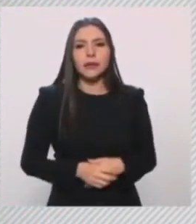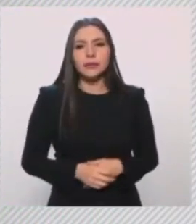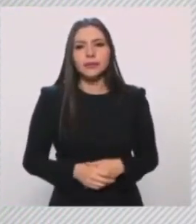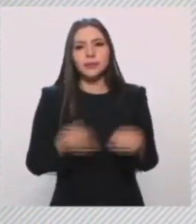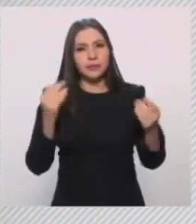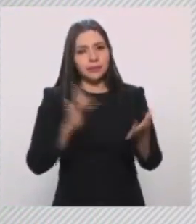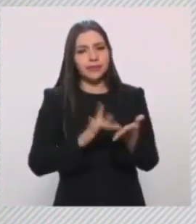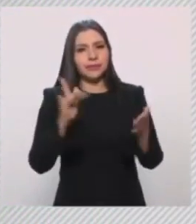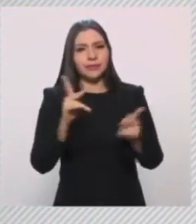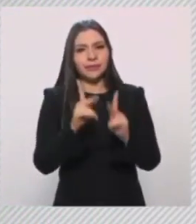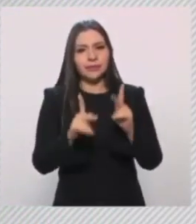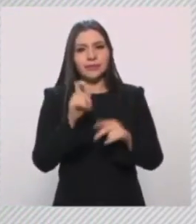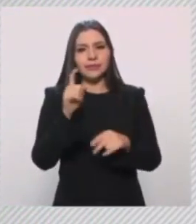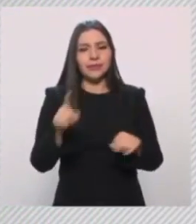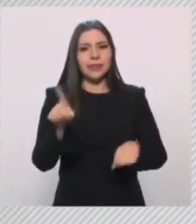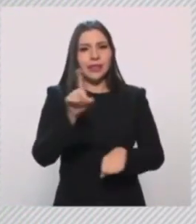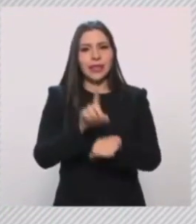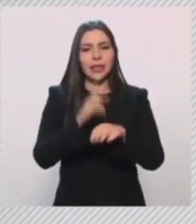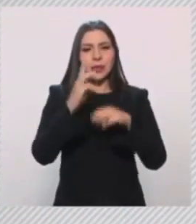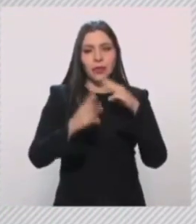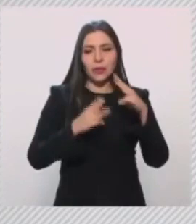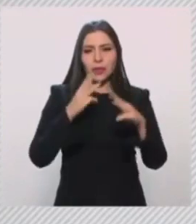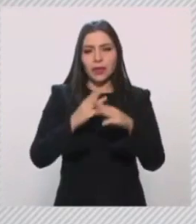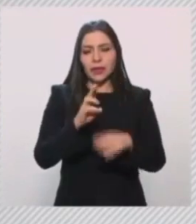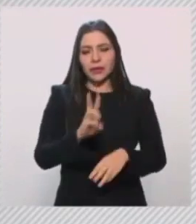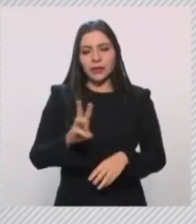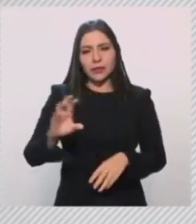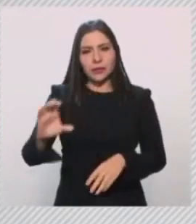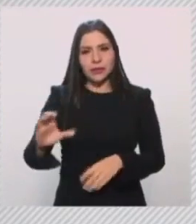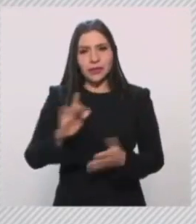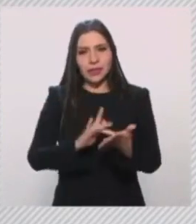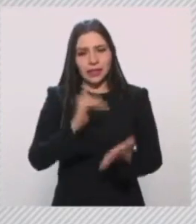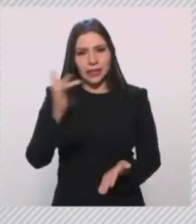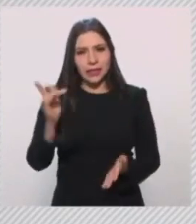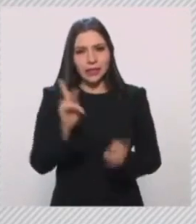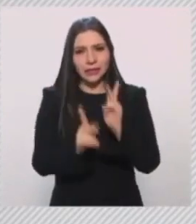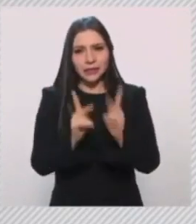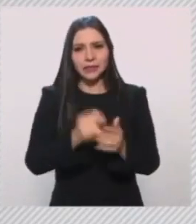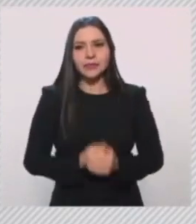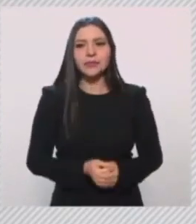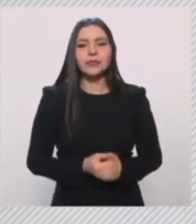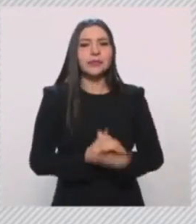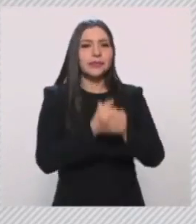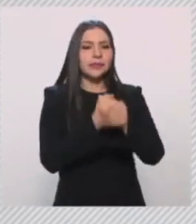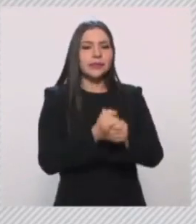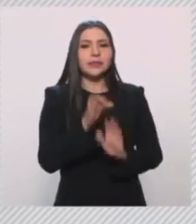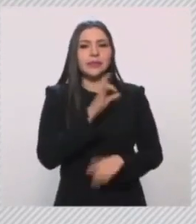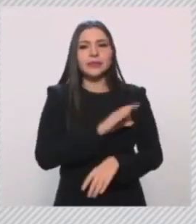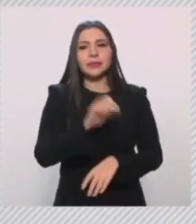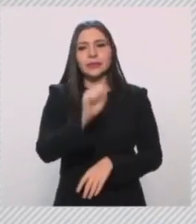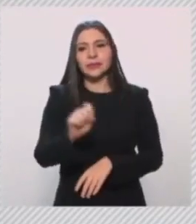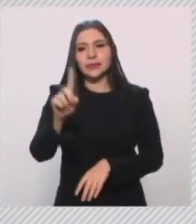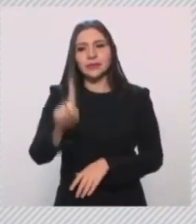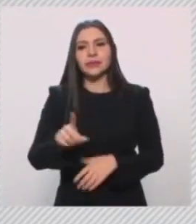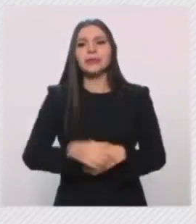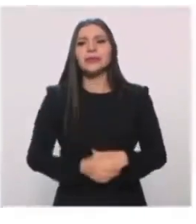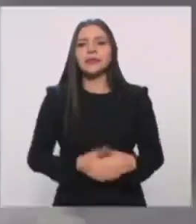en el marco de este día, el Día Mundial del Retrete. Un saludo y feliz fin de semana. Feliz fin de semana, doctor Zagal. Muy buen día.